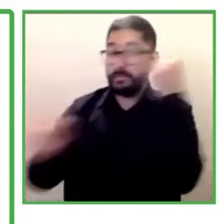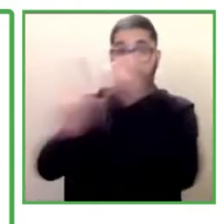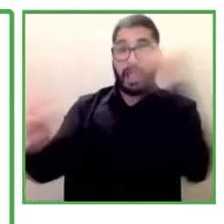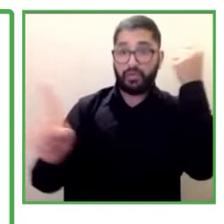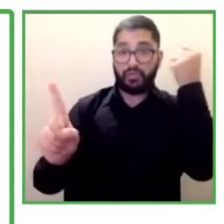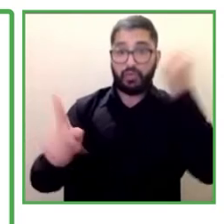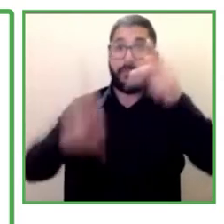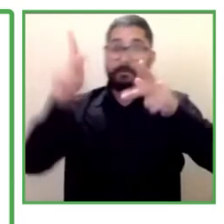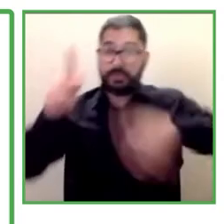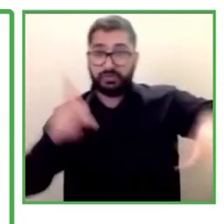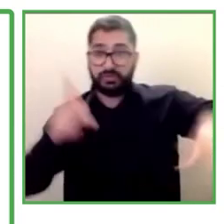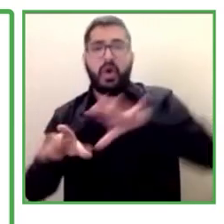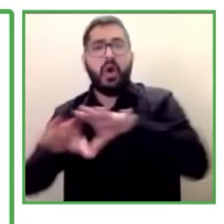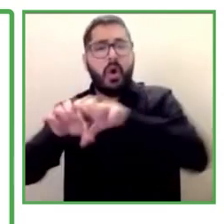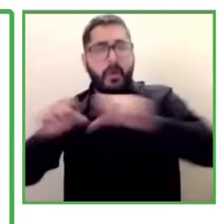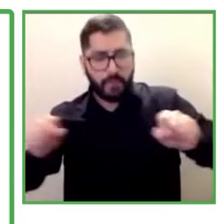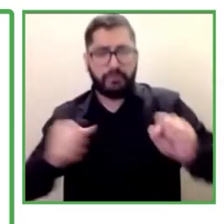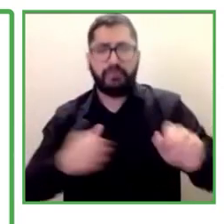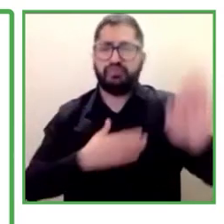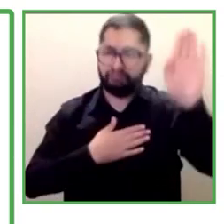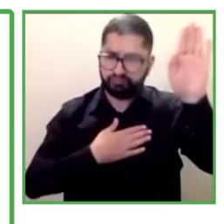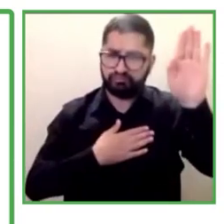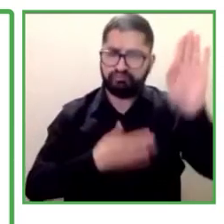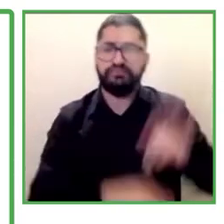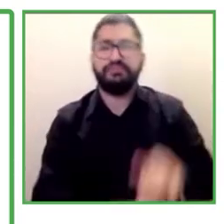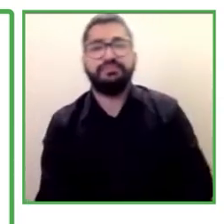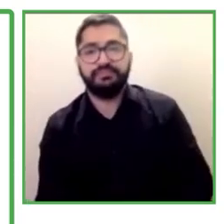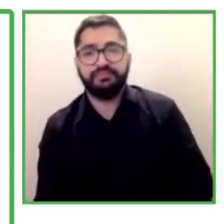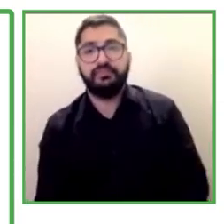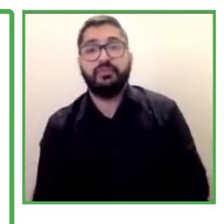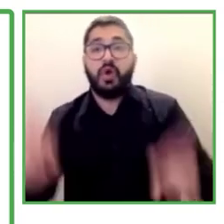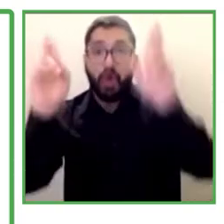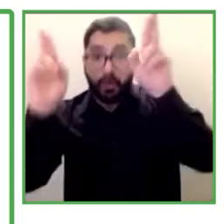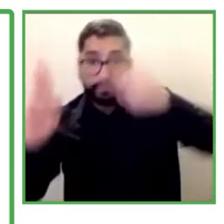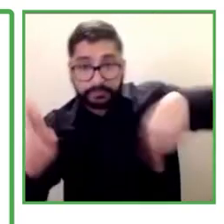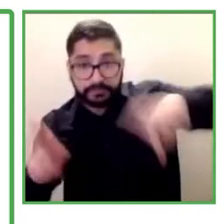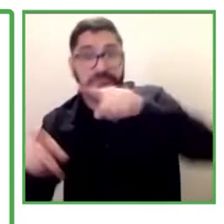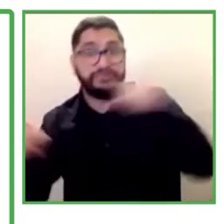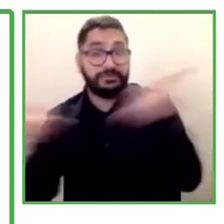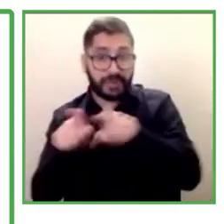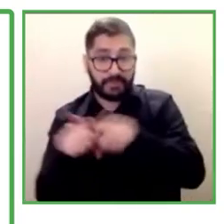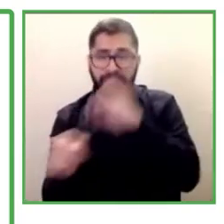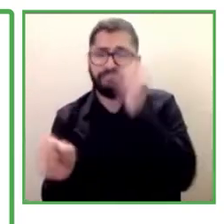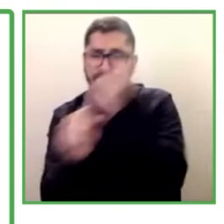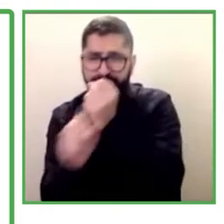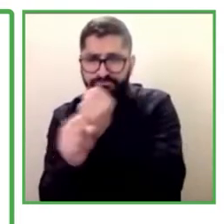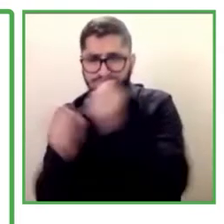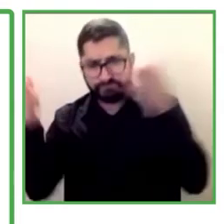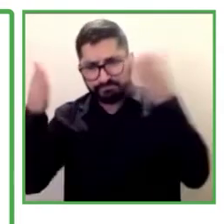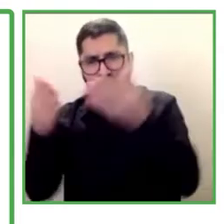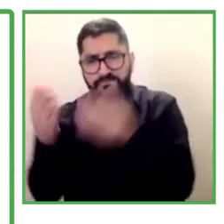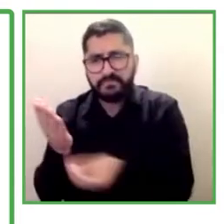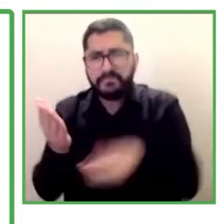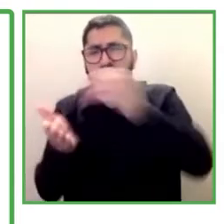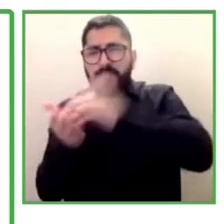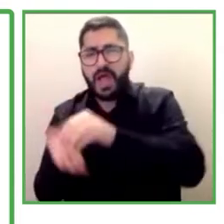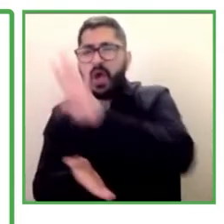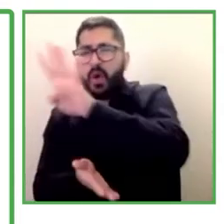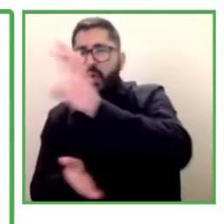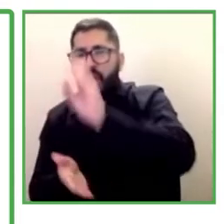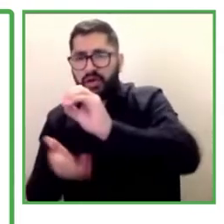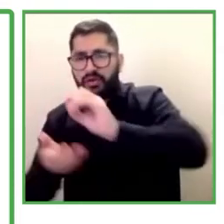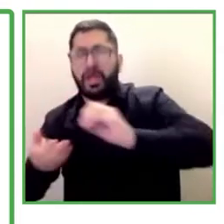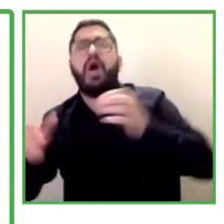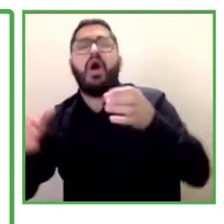supuesto, comenzar a trabajar con entidades, más de 40 entidades prestadoras de servicios de diferentes sectores, educación,